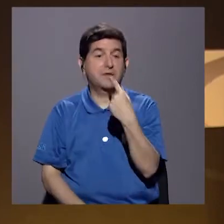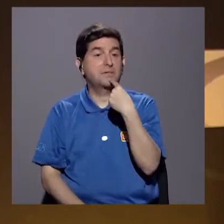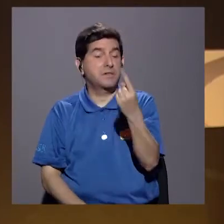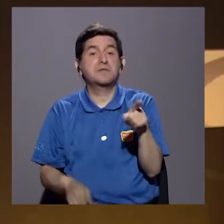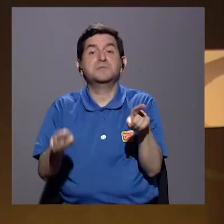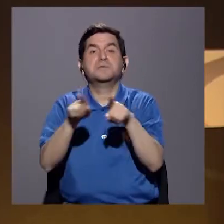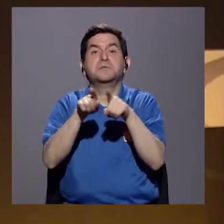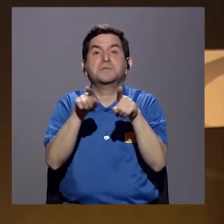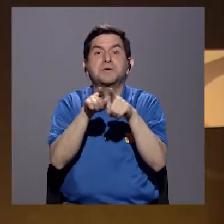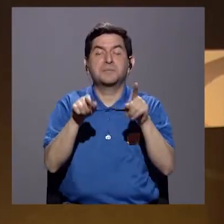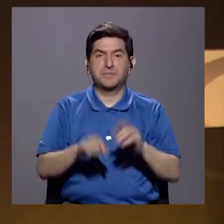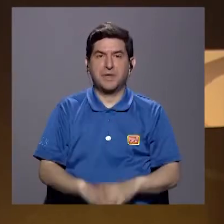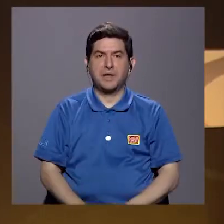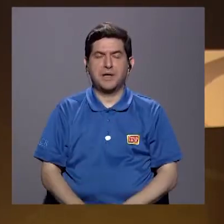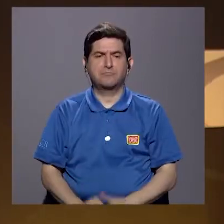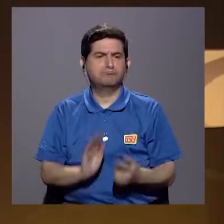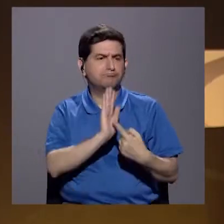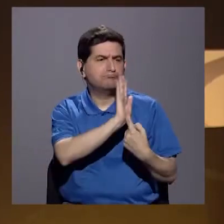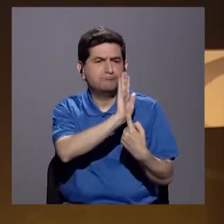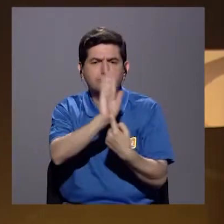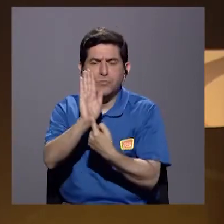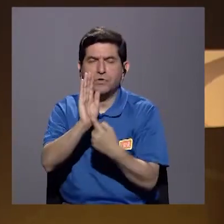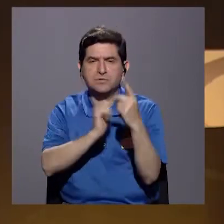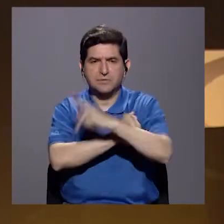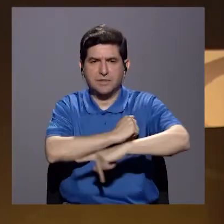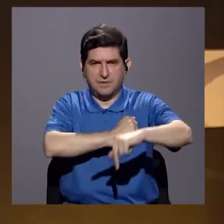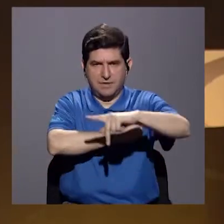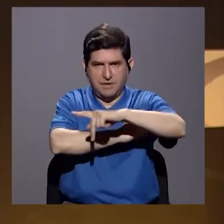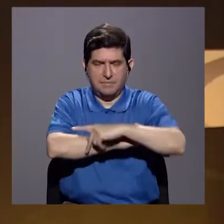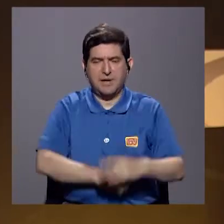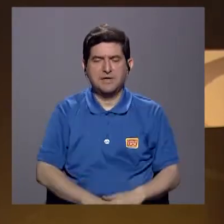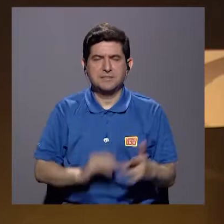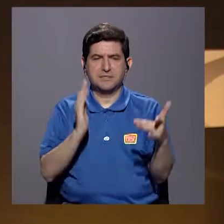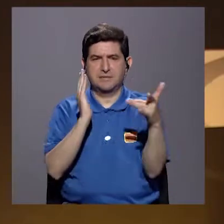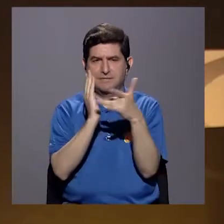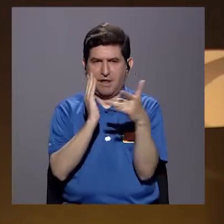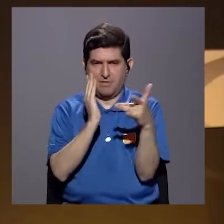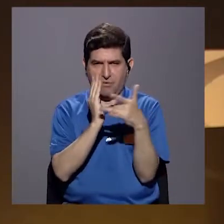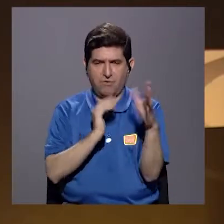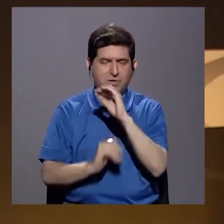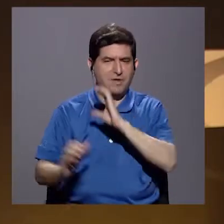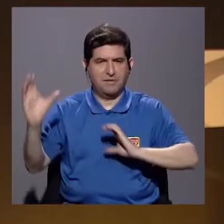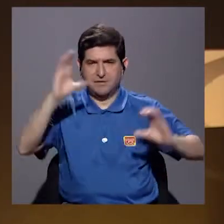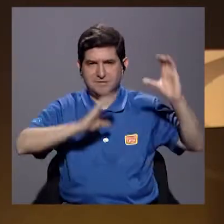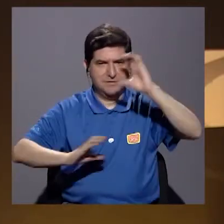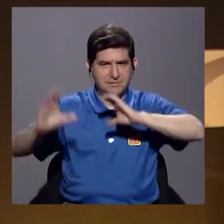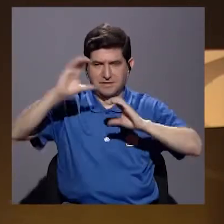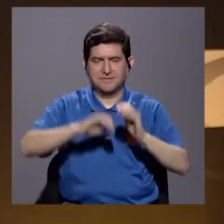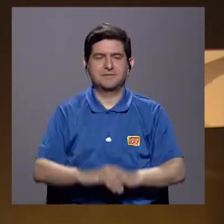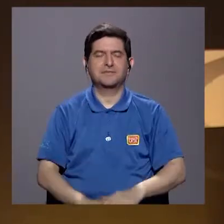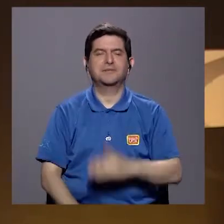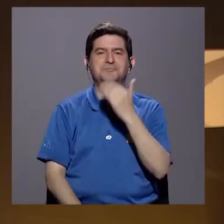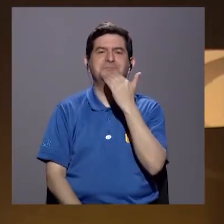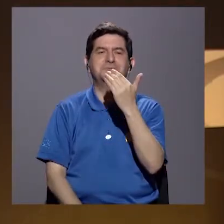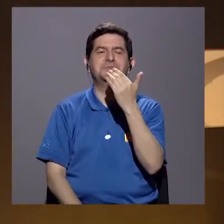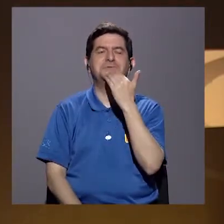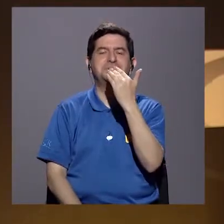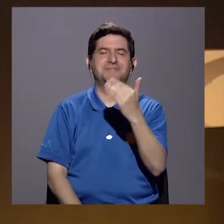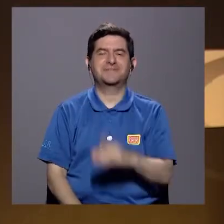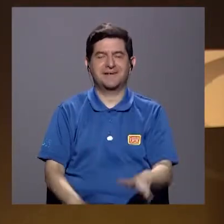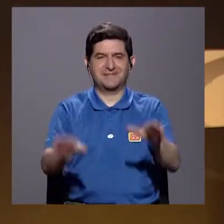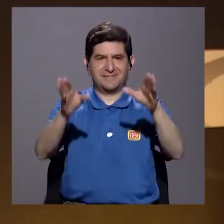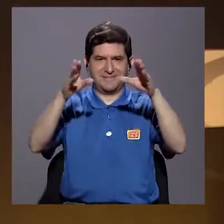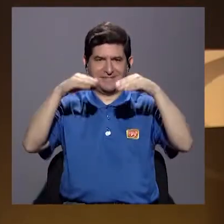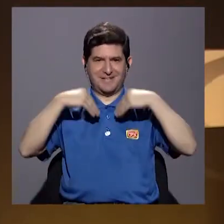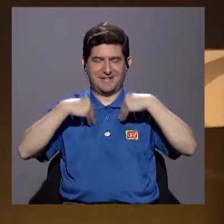entendiendo, y por qué no decirlo así, iluminando el país en cuanto a la tecnología y a la ciencia.